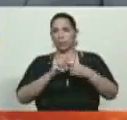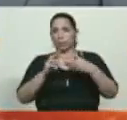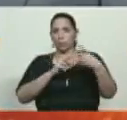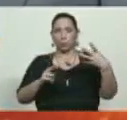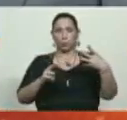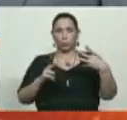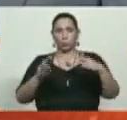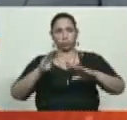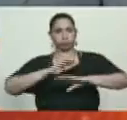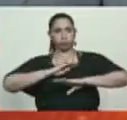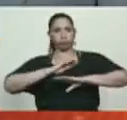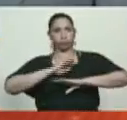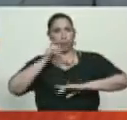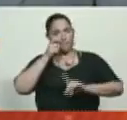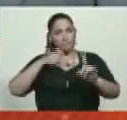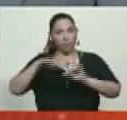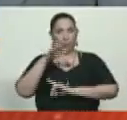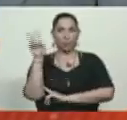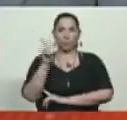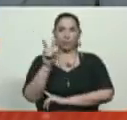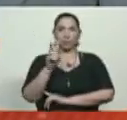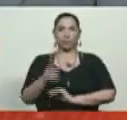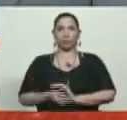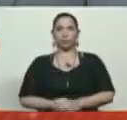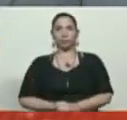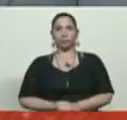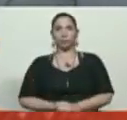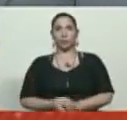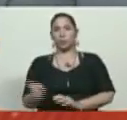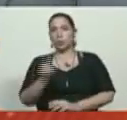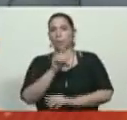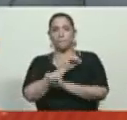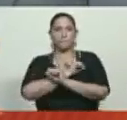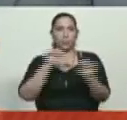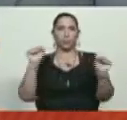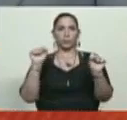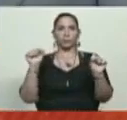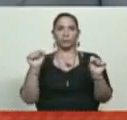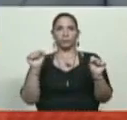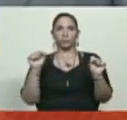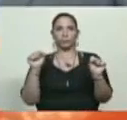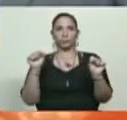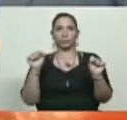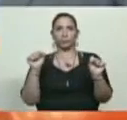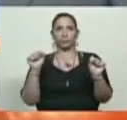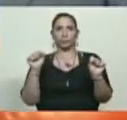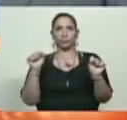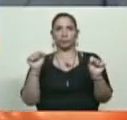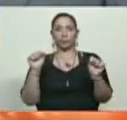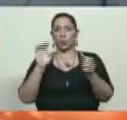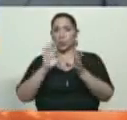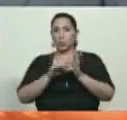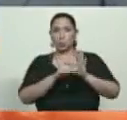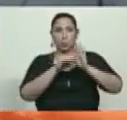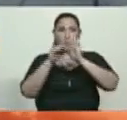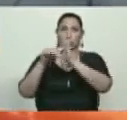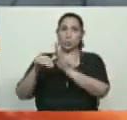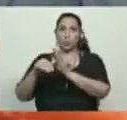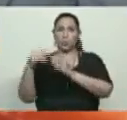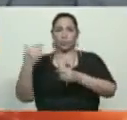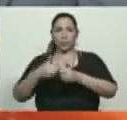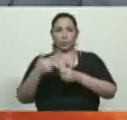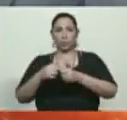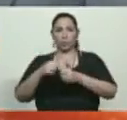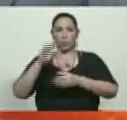que pertenecen al pueblo de Venezuela. No vamos a permitir que se lleven nuestro petróleo y se roben